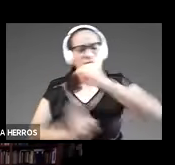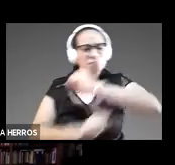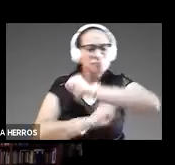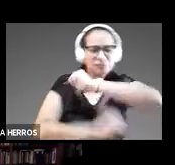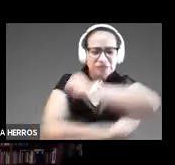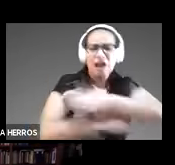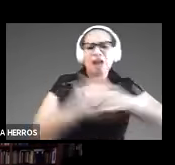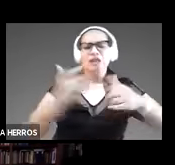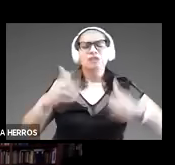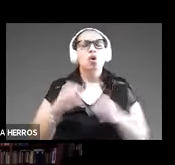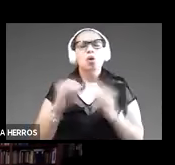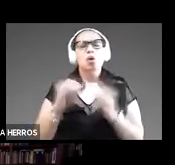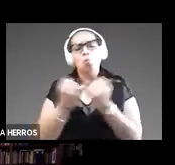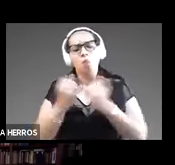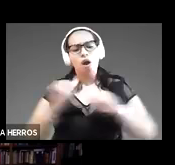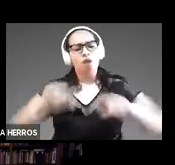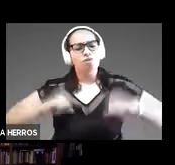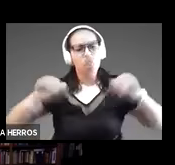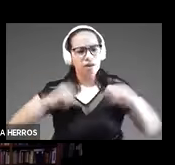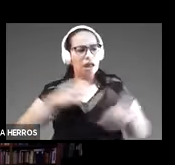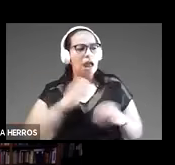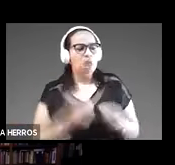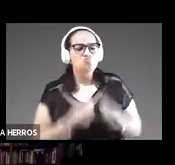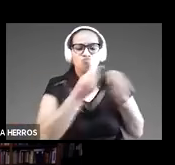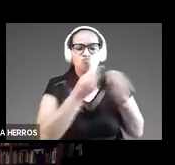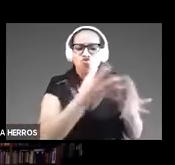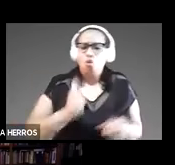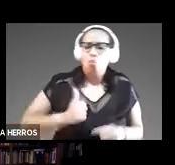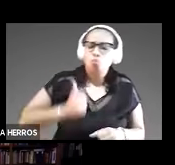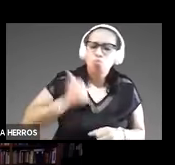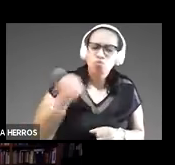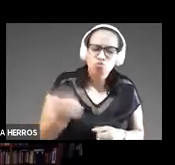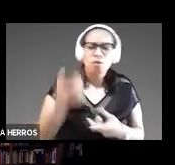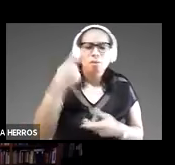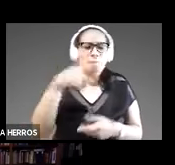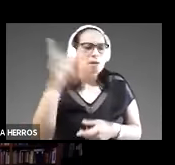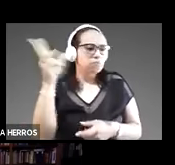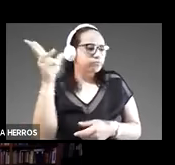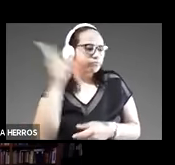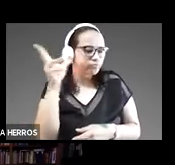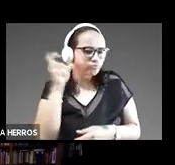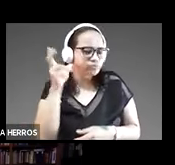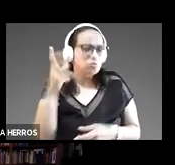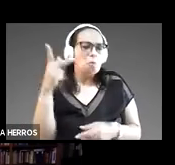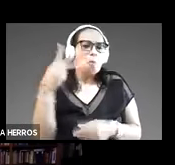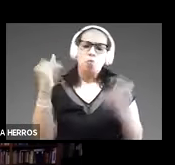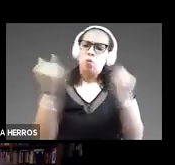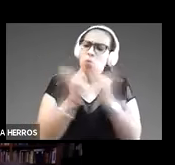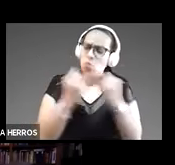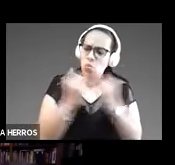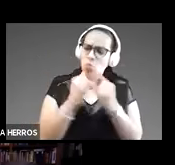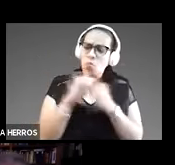adolescentes, a los que se les da una oportunidad de escuchar, pero además de que se les está escuchando, se